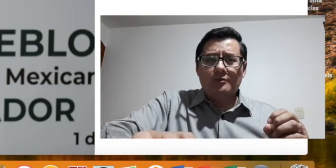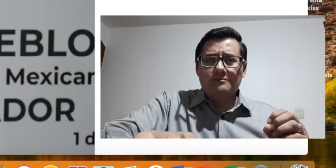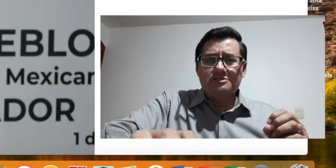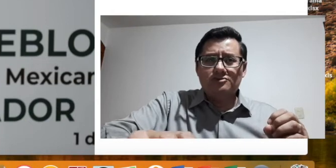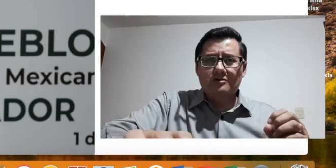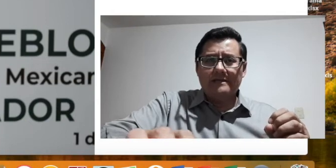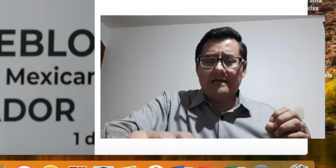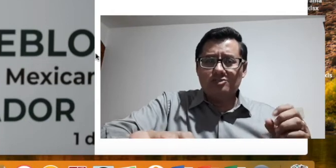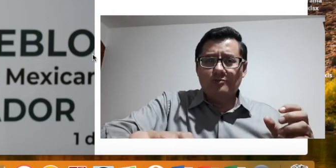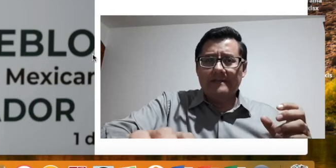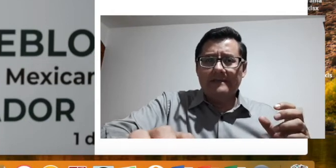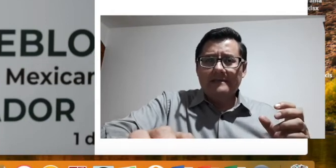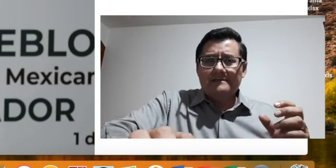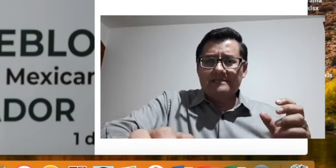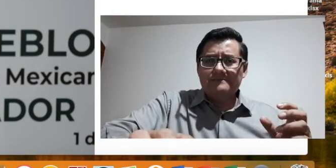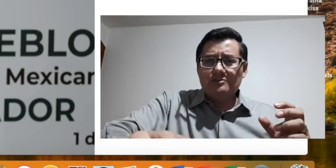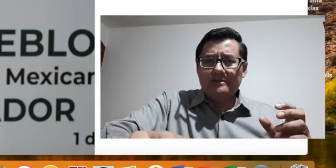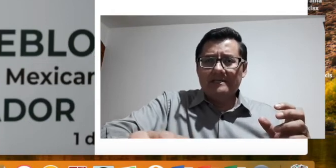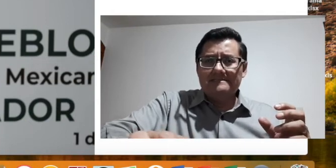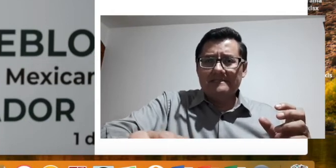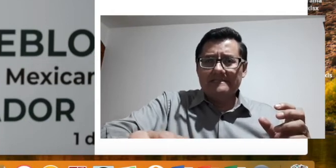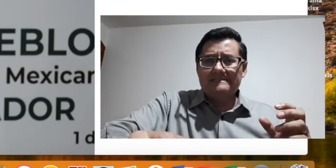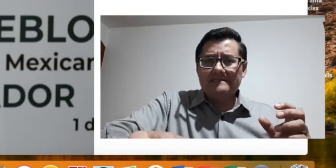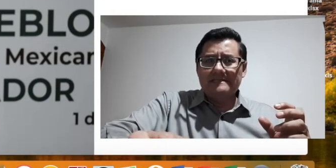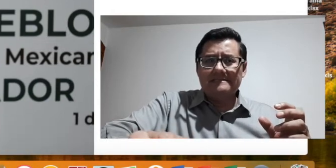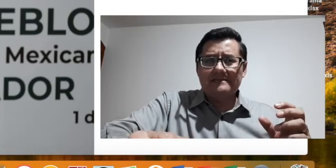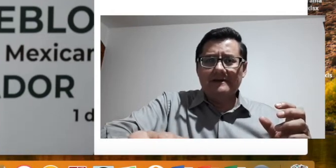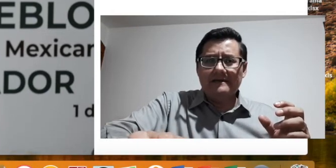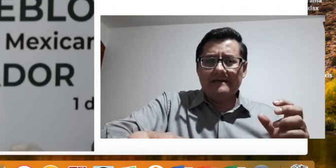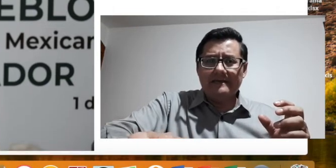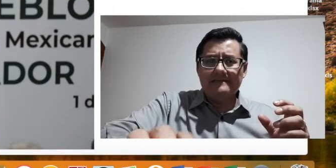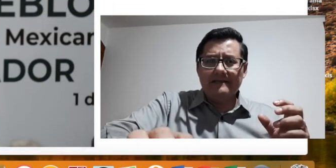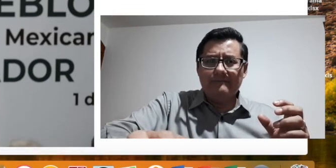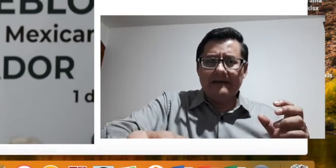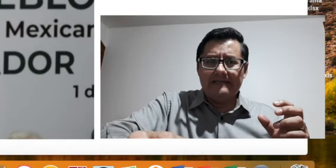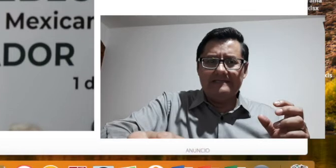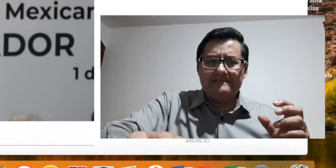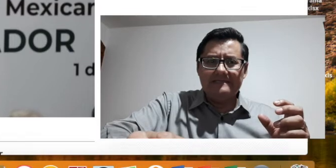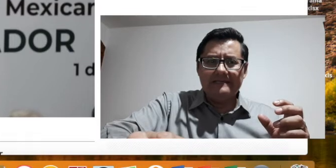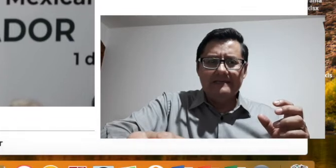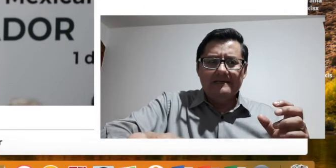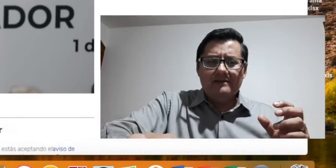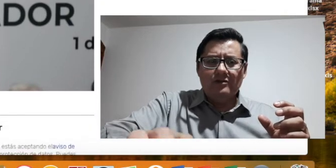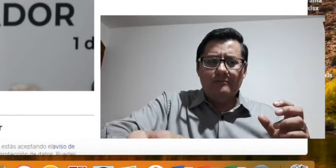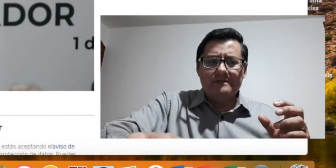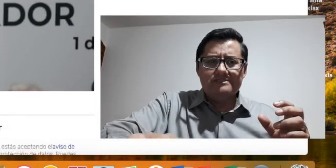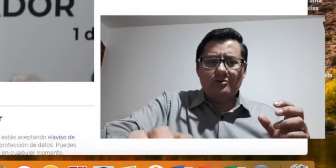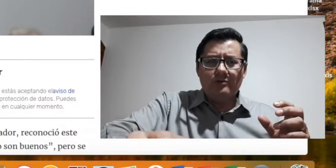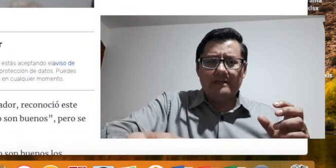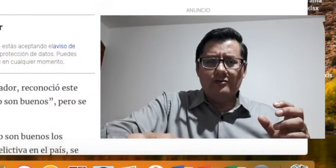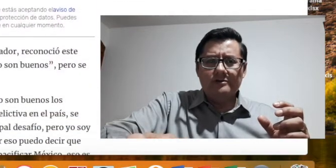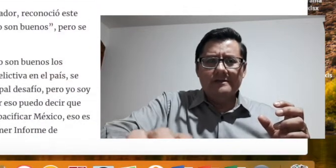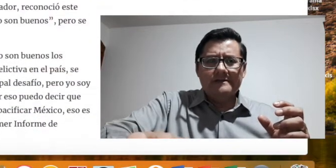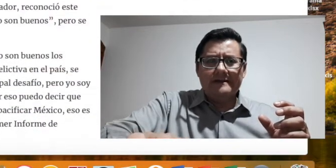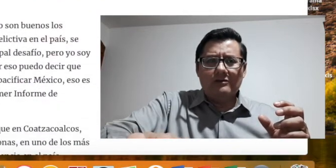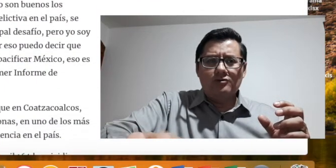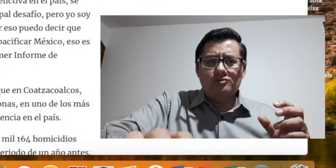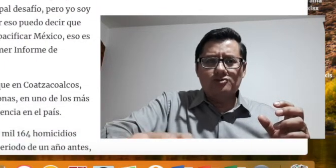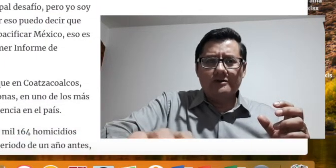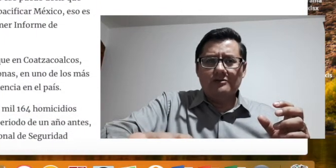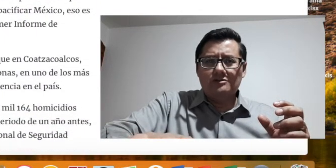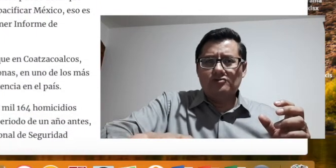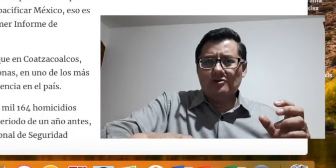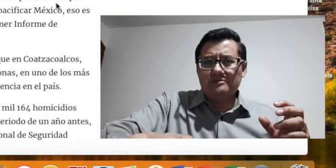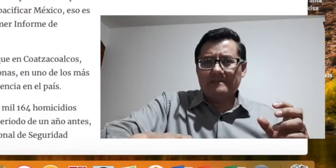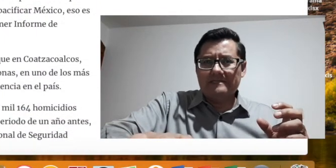un compromiso que asume disminuir la incidencia delictiva en el país. López Obrador